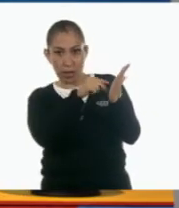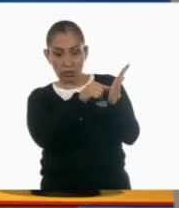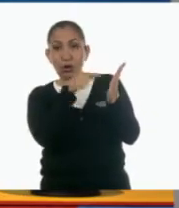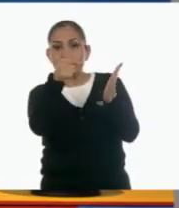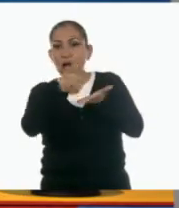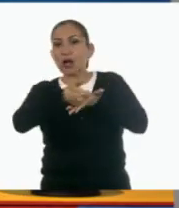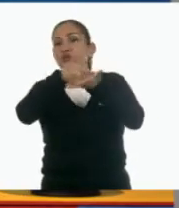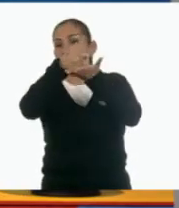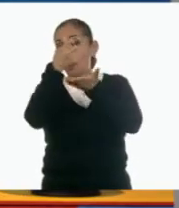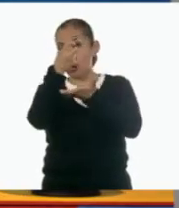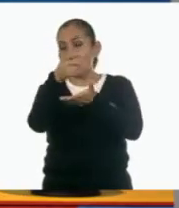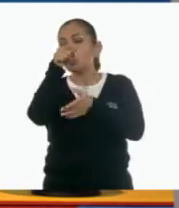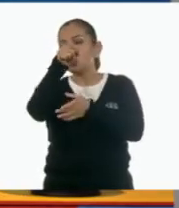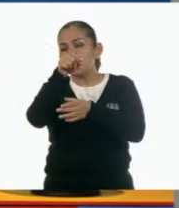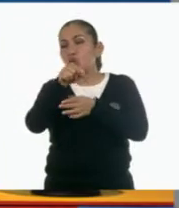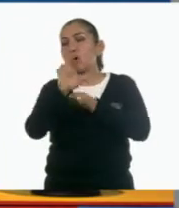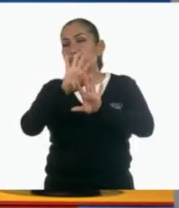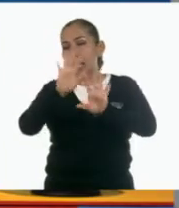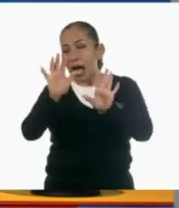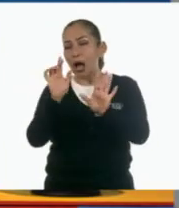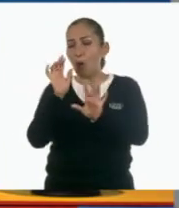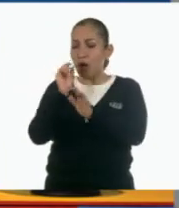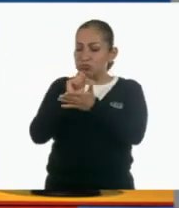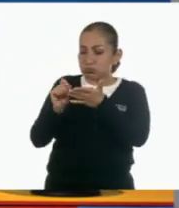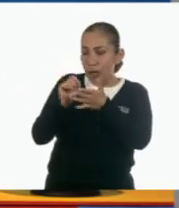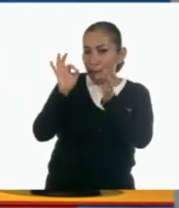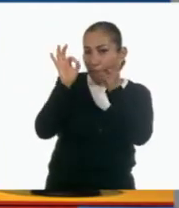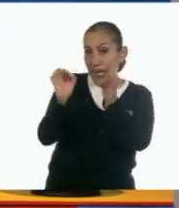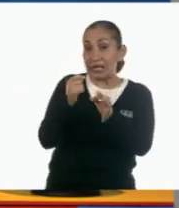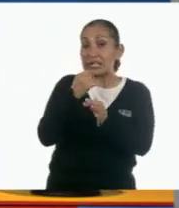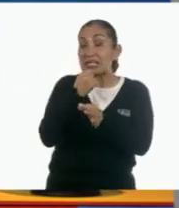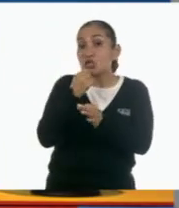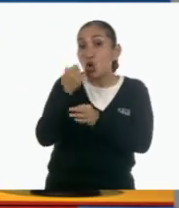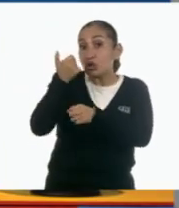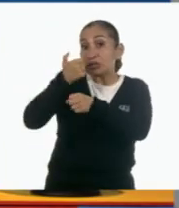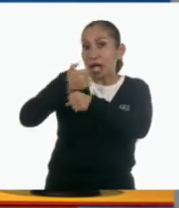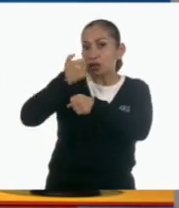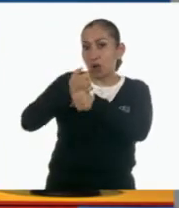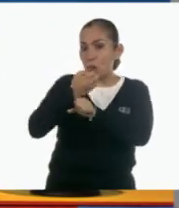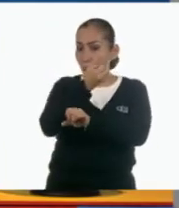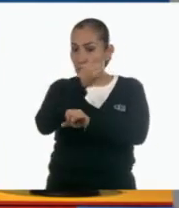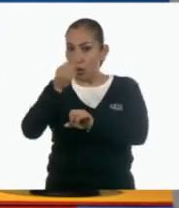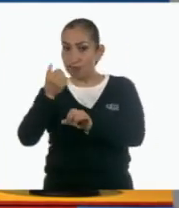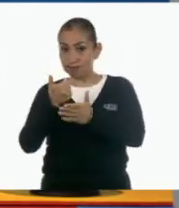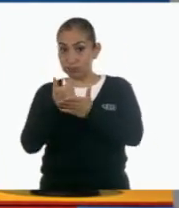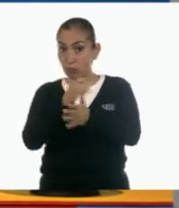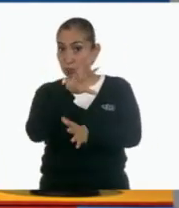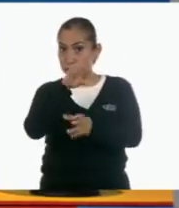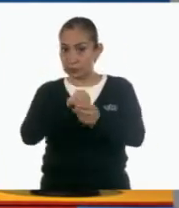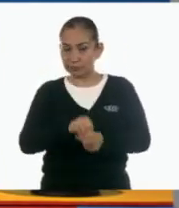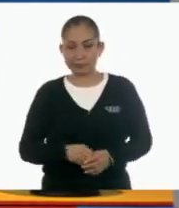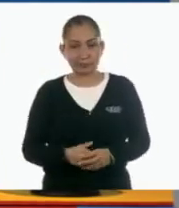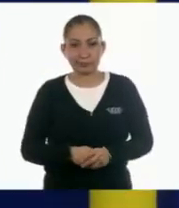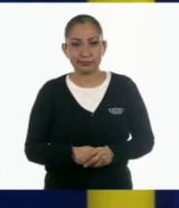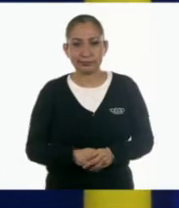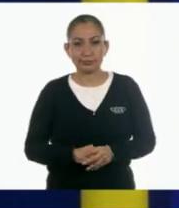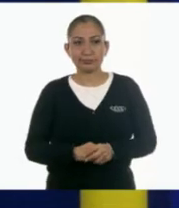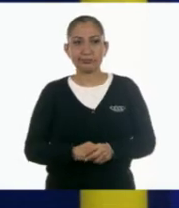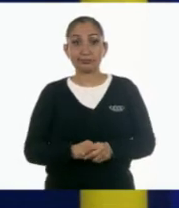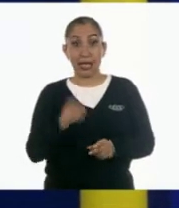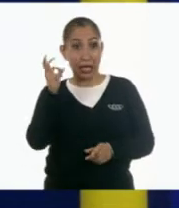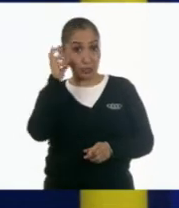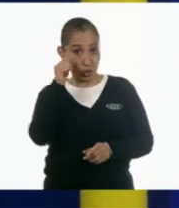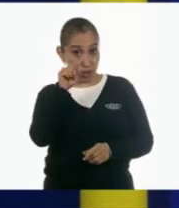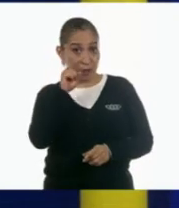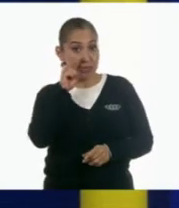va a servir para ello, para que tú ya escribas propiamente como un niño de sexto grado con todas estas herramientas. Así es. ¿Escucharon?